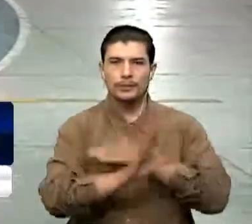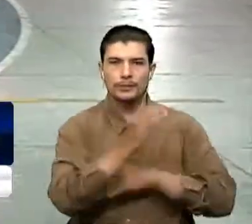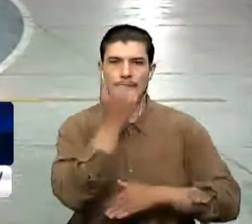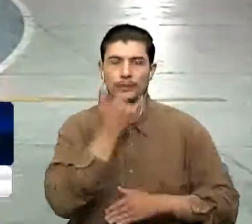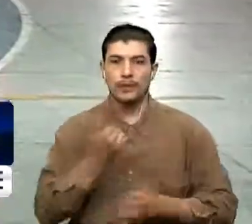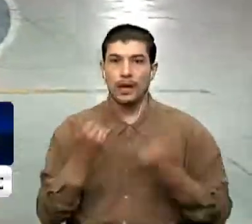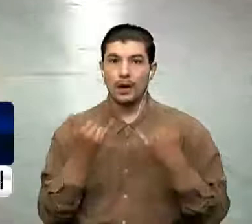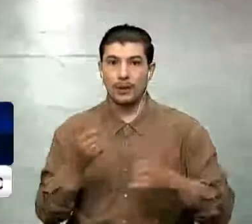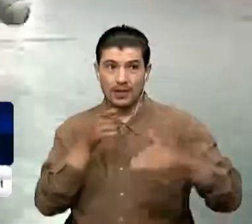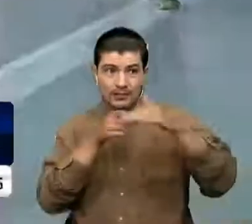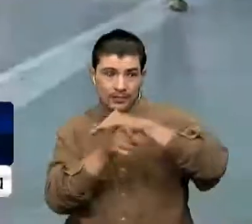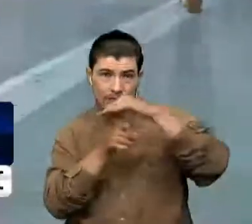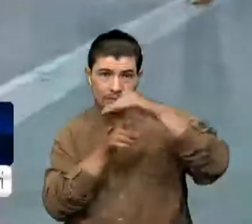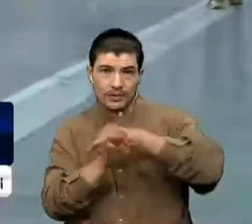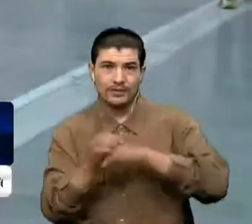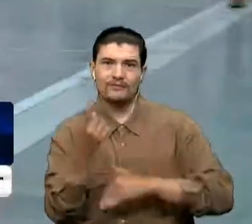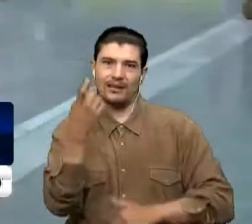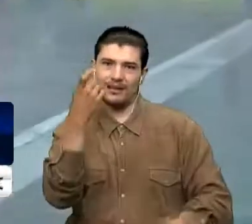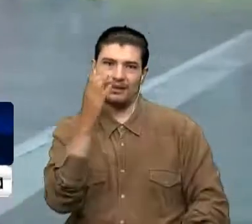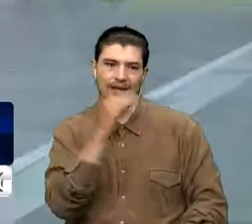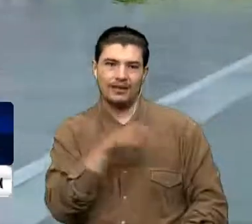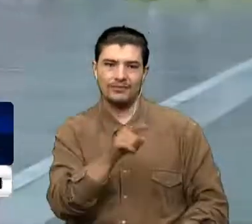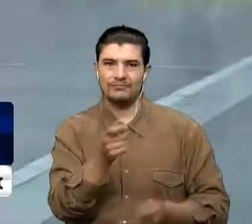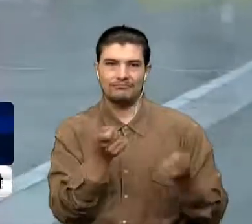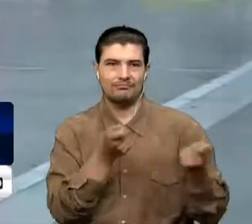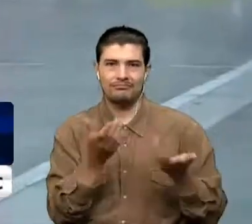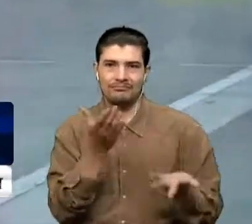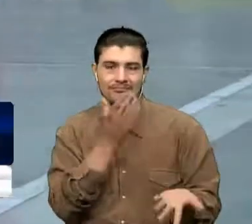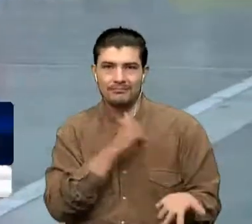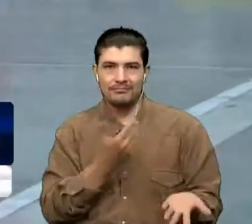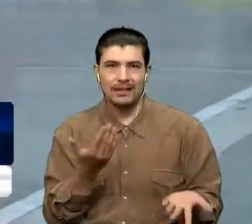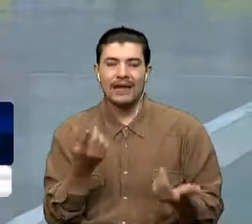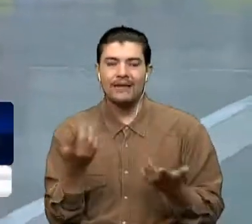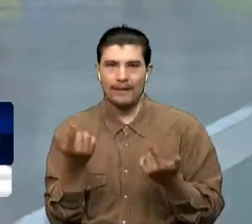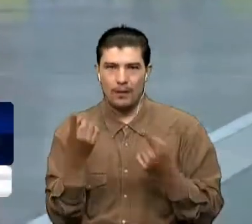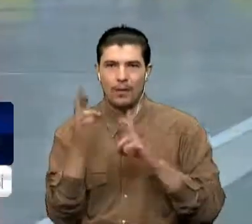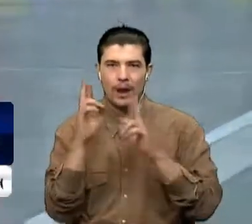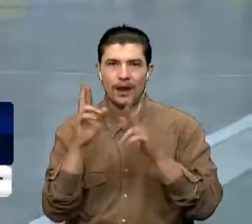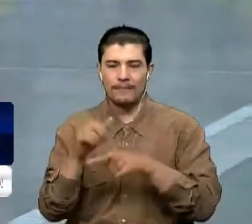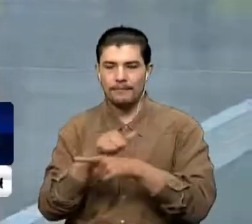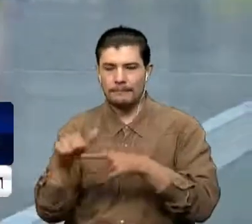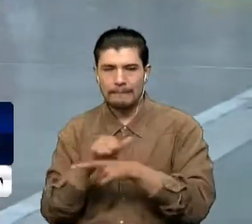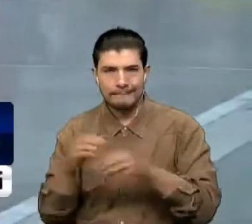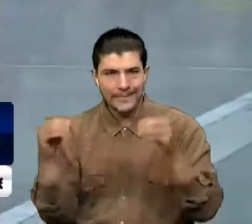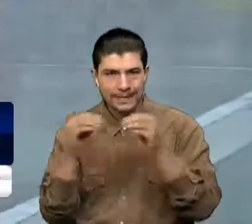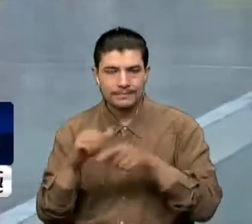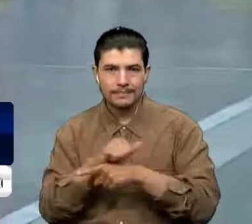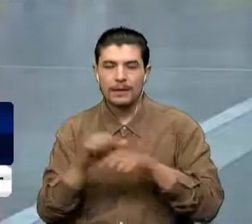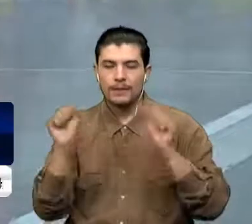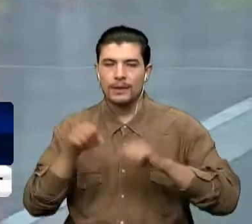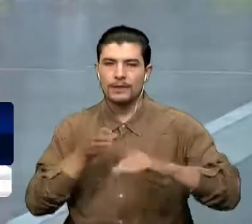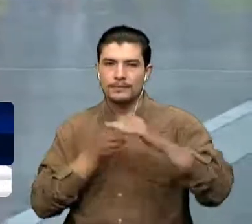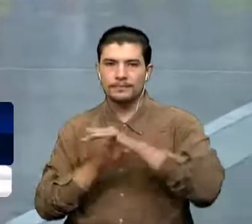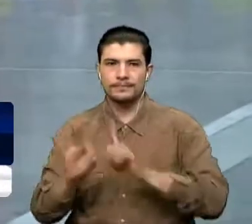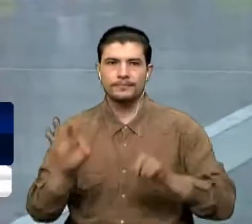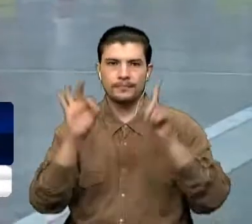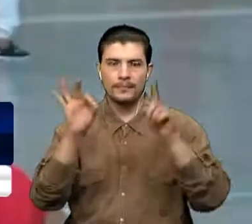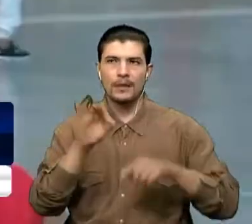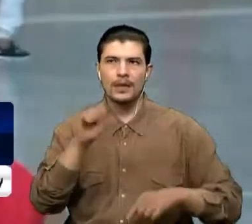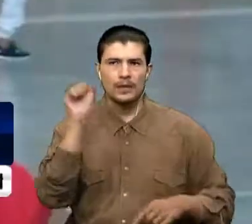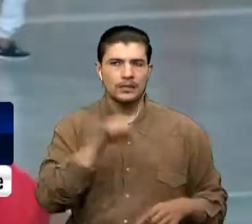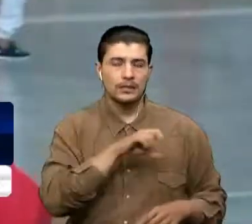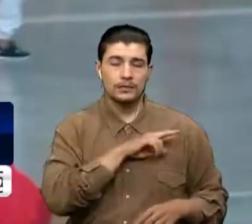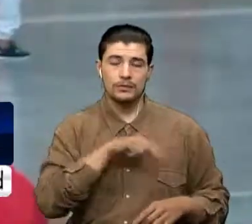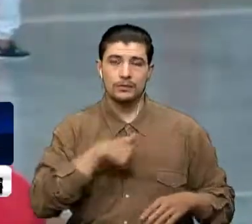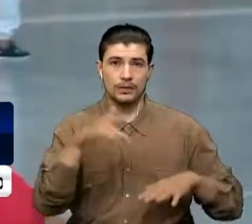sido uno de los factores que ha jugado en contra de las aspiraciones rojinegras en sus dos primeros compromisos de la liga si ya tuvo que comenzar